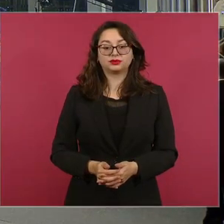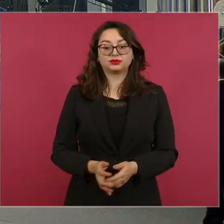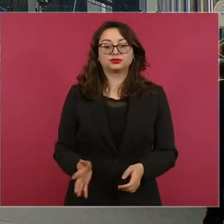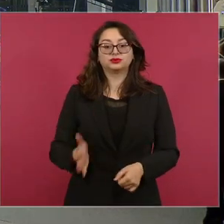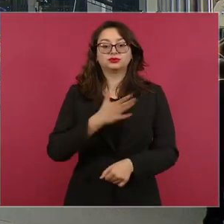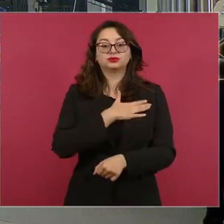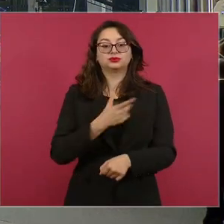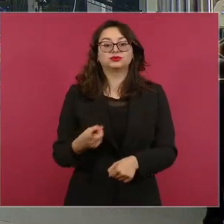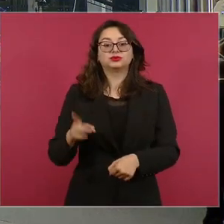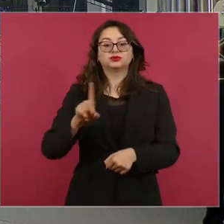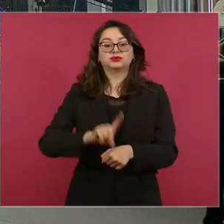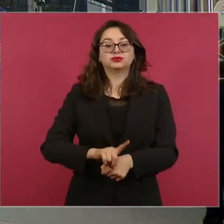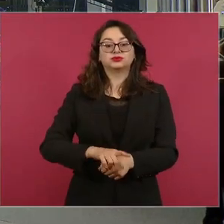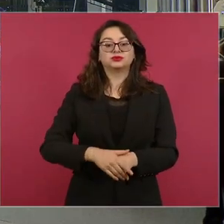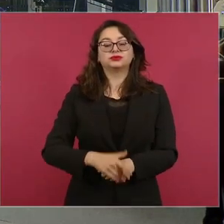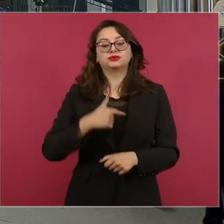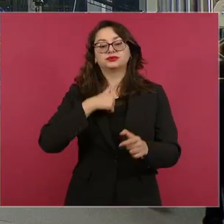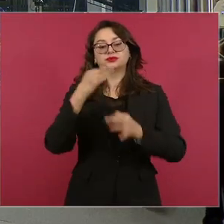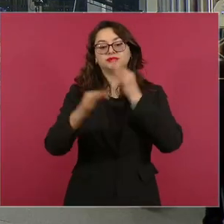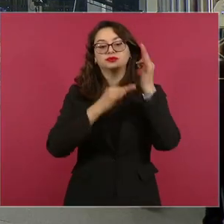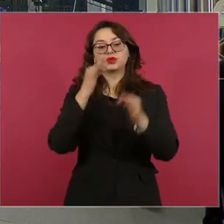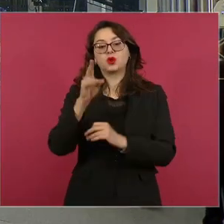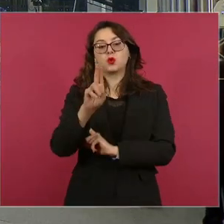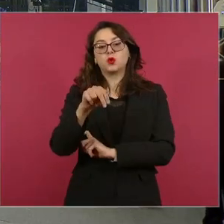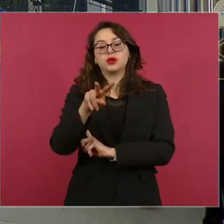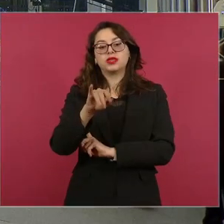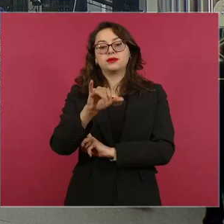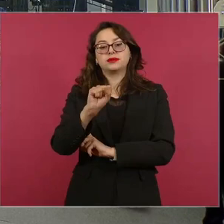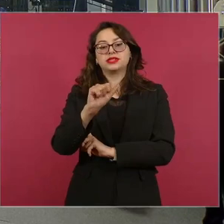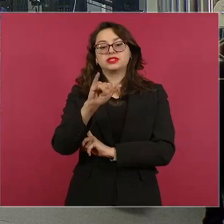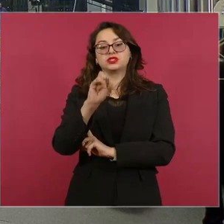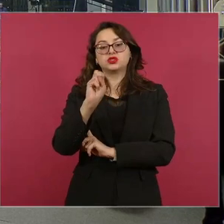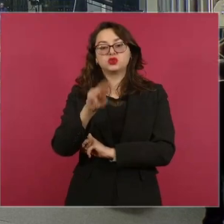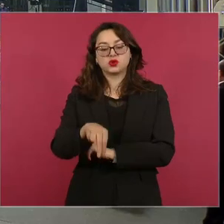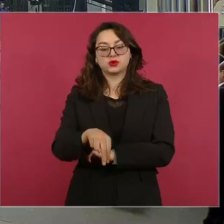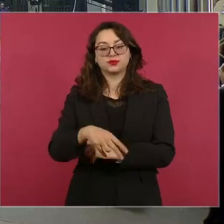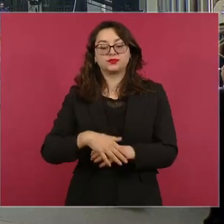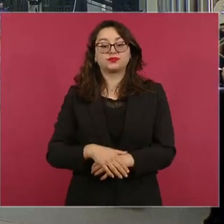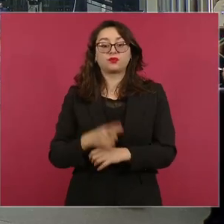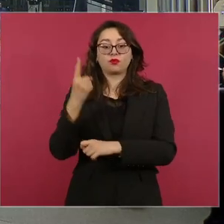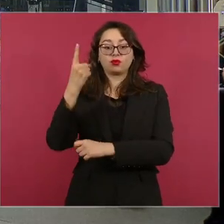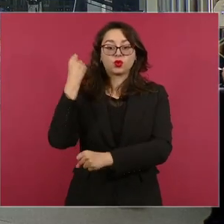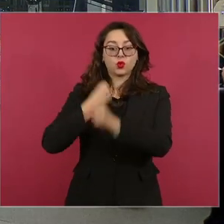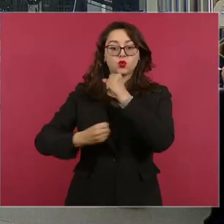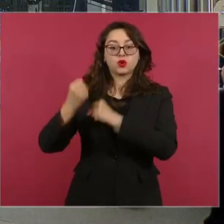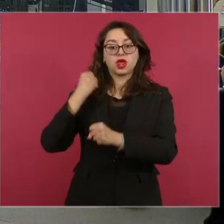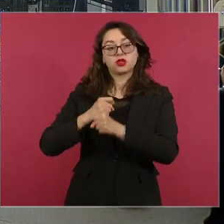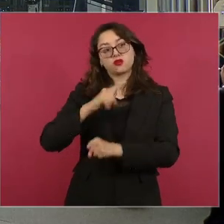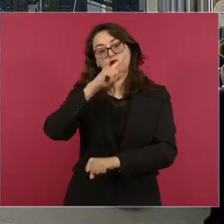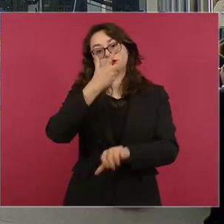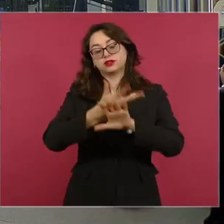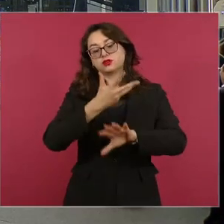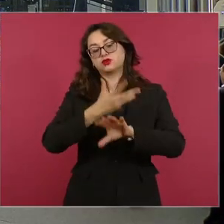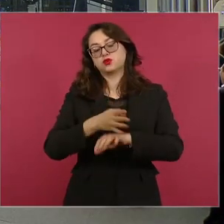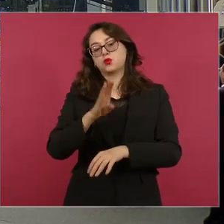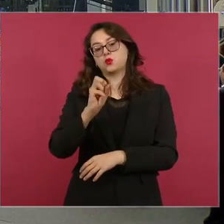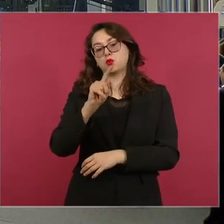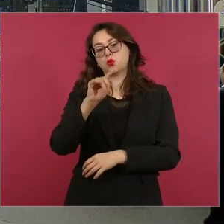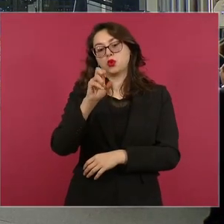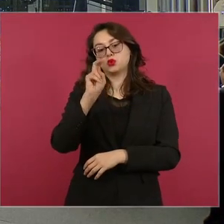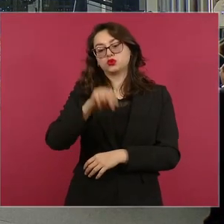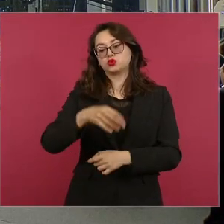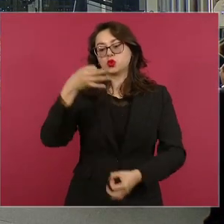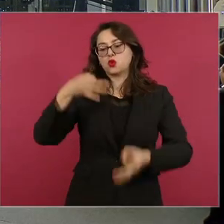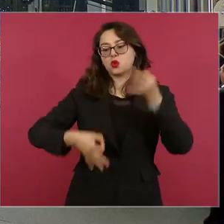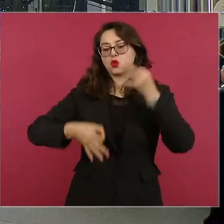Buenos días, Mónica Romero de Univisión. El año pasado un juez de Boston rechazó la demanda del gobierno de